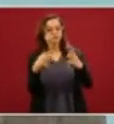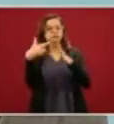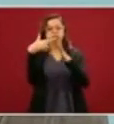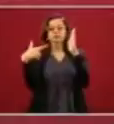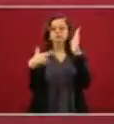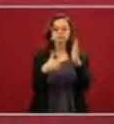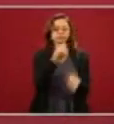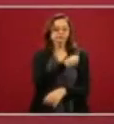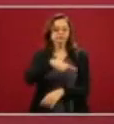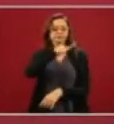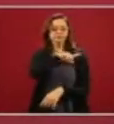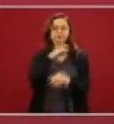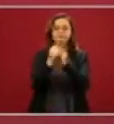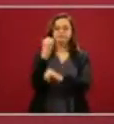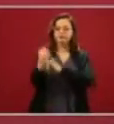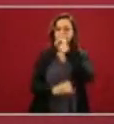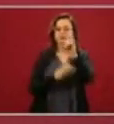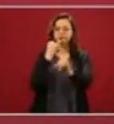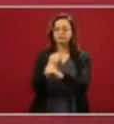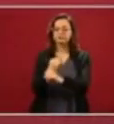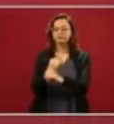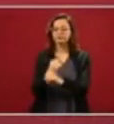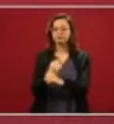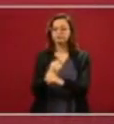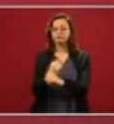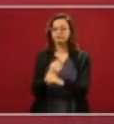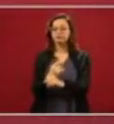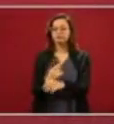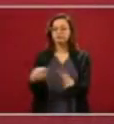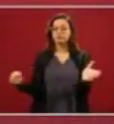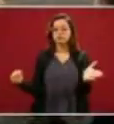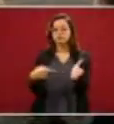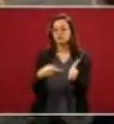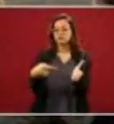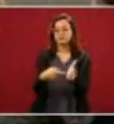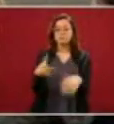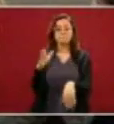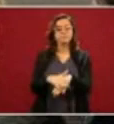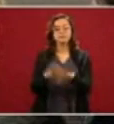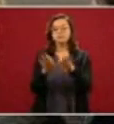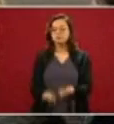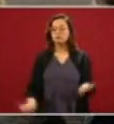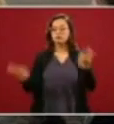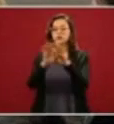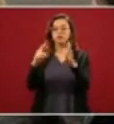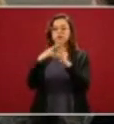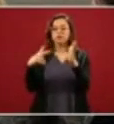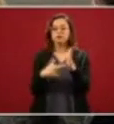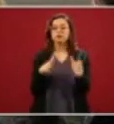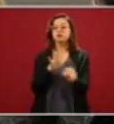Internacional. Y uno de ellos, desde mi punto de vista, el central, es que